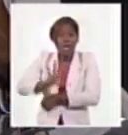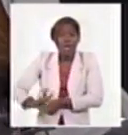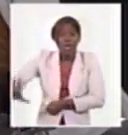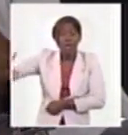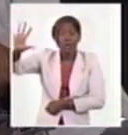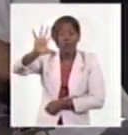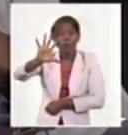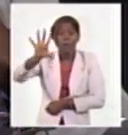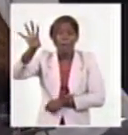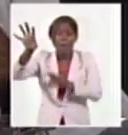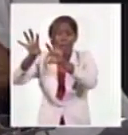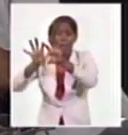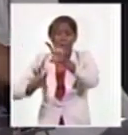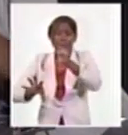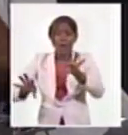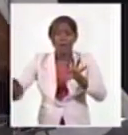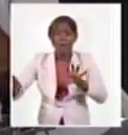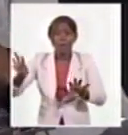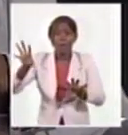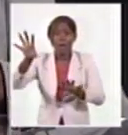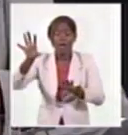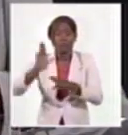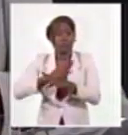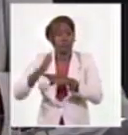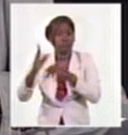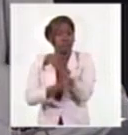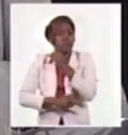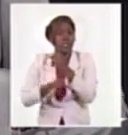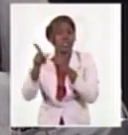motivando contradicciones entre ellos.